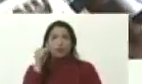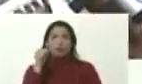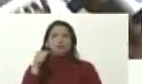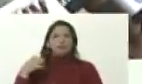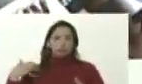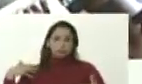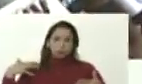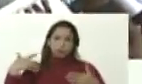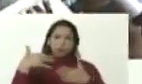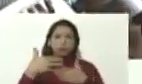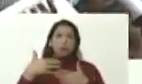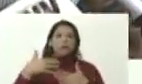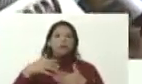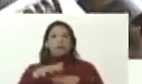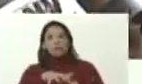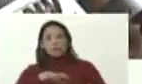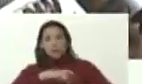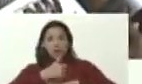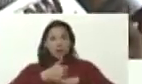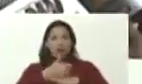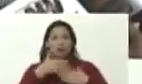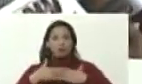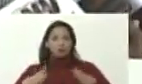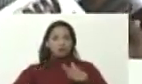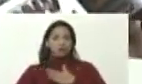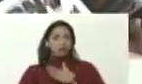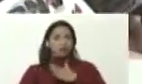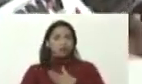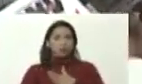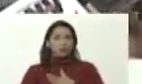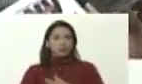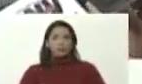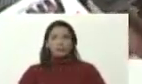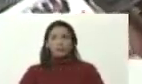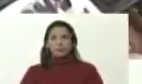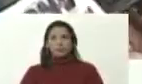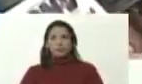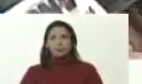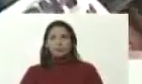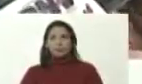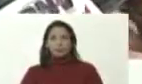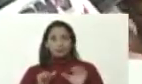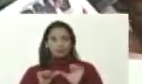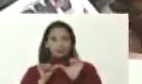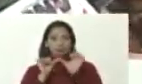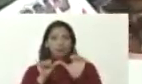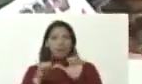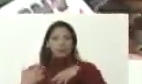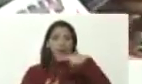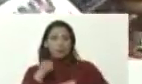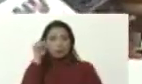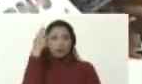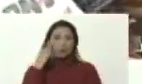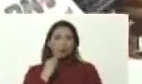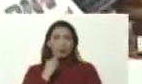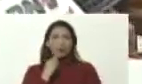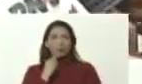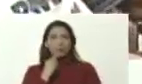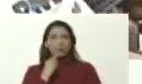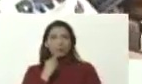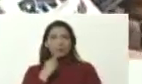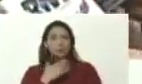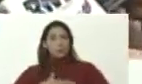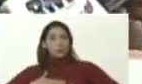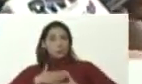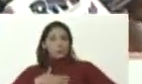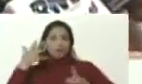plazo. Y la mayor garantía de continuidad, la mayor garantía de permanencia de la revolución bolivariana es la calidad